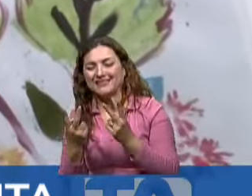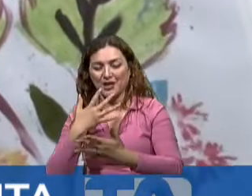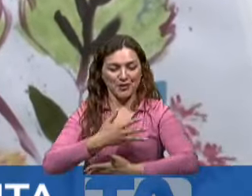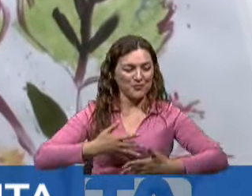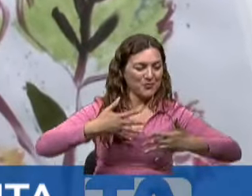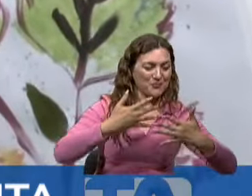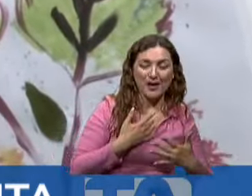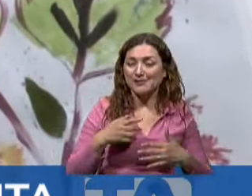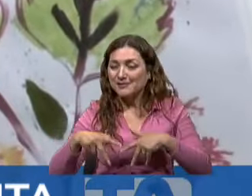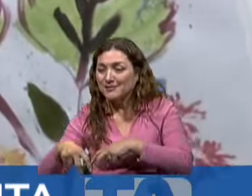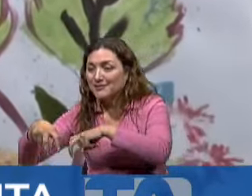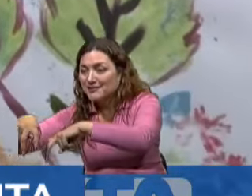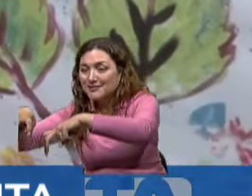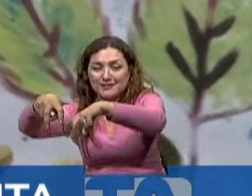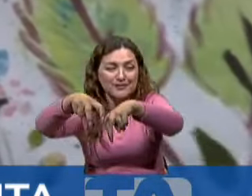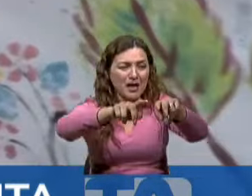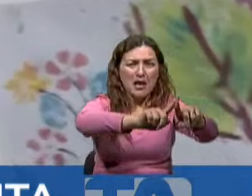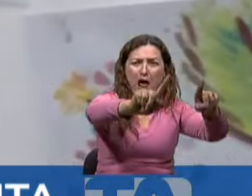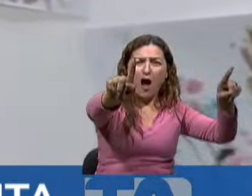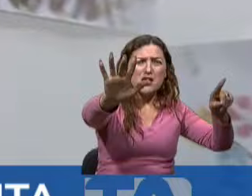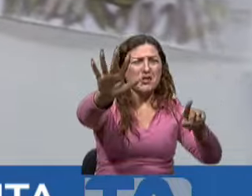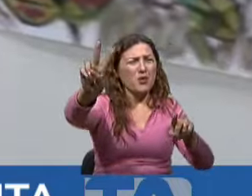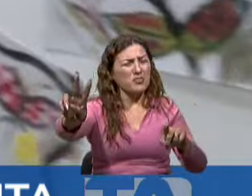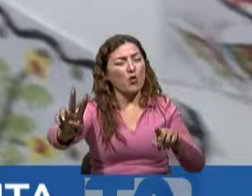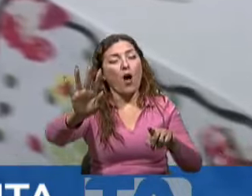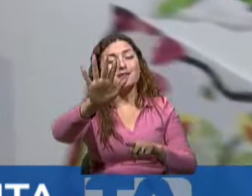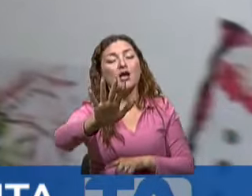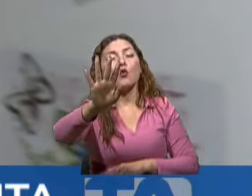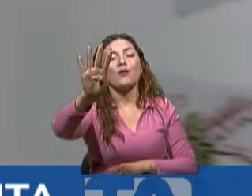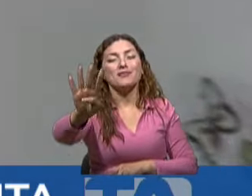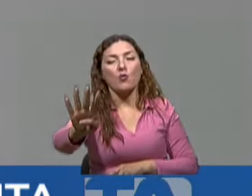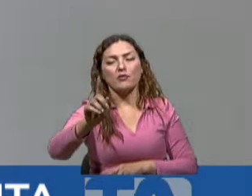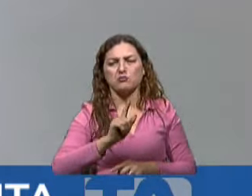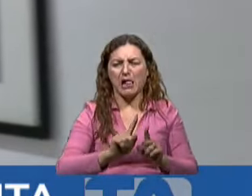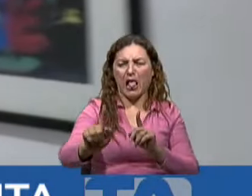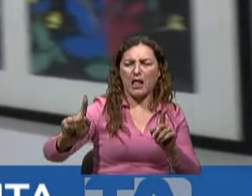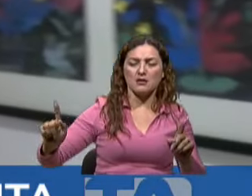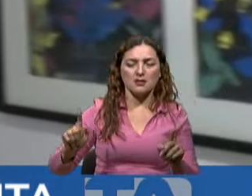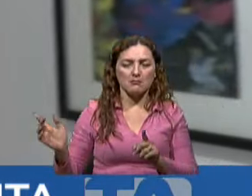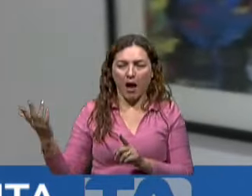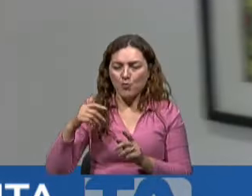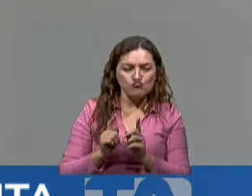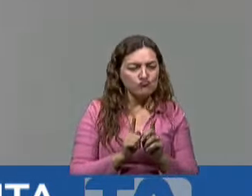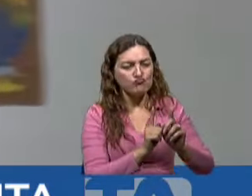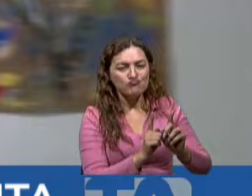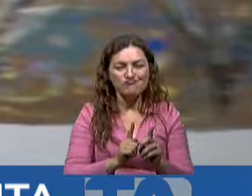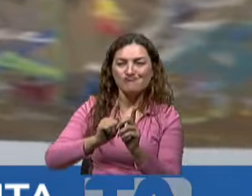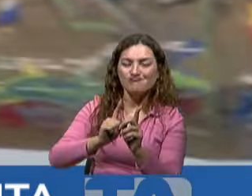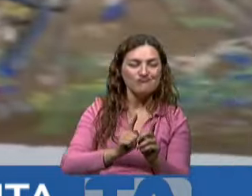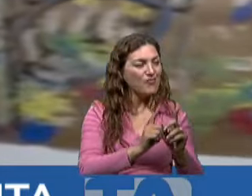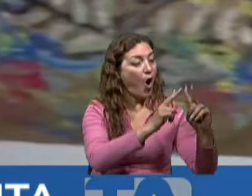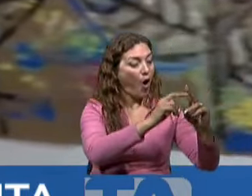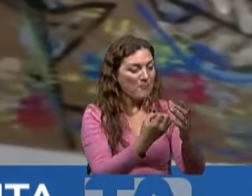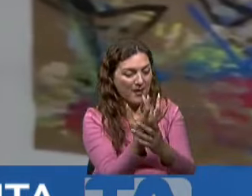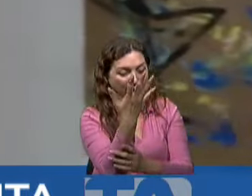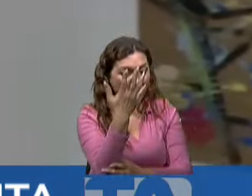por todas las 54 hectáreas que tiene el parque. Entonces, con ellos nos recorrimos todo el espacio y conocimos muchas